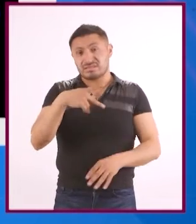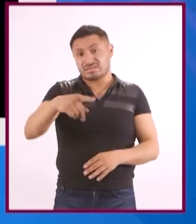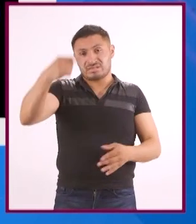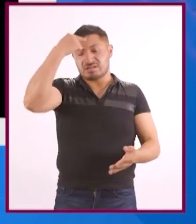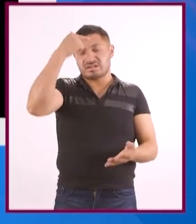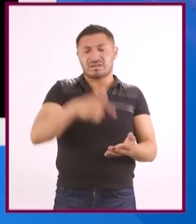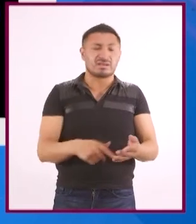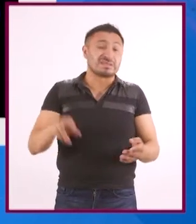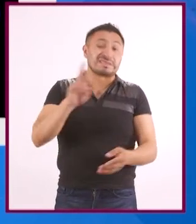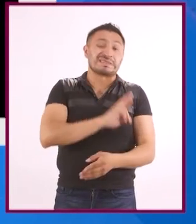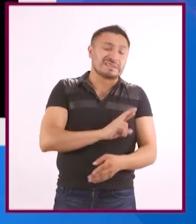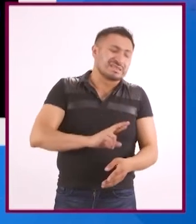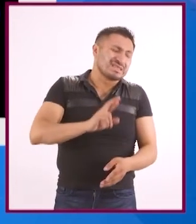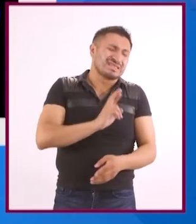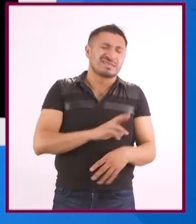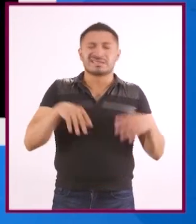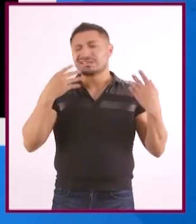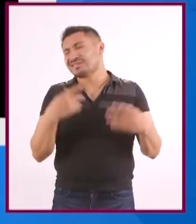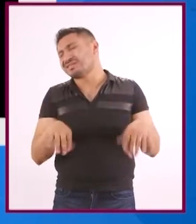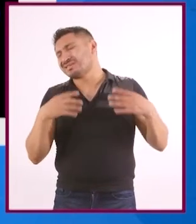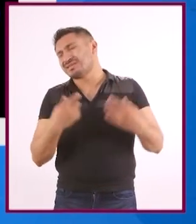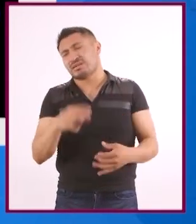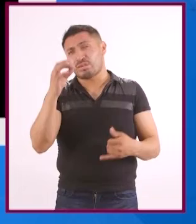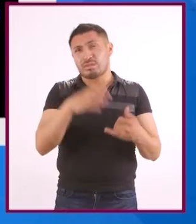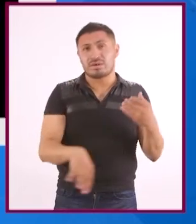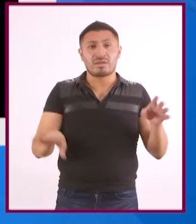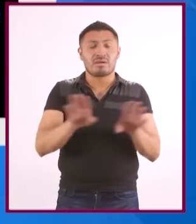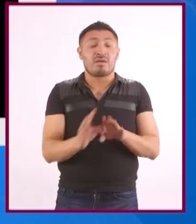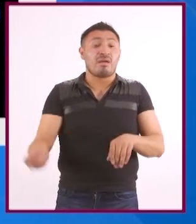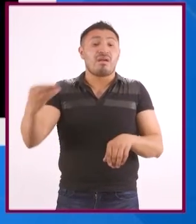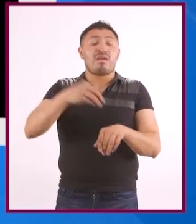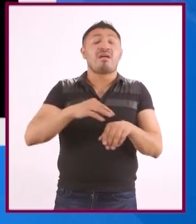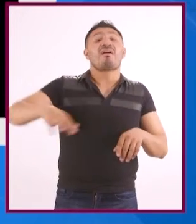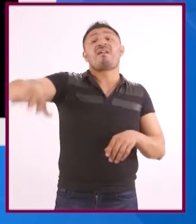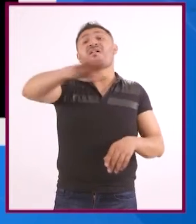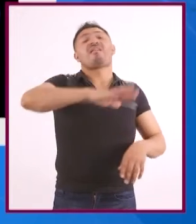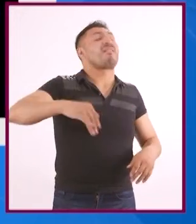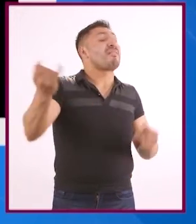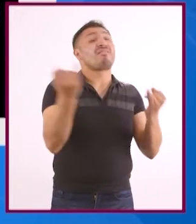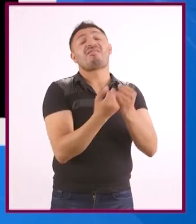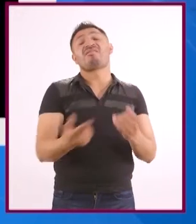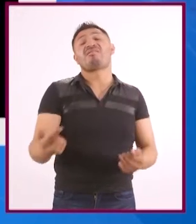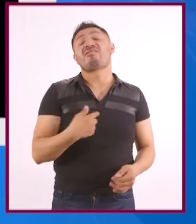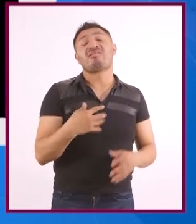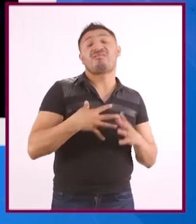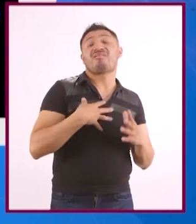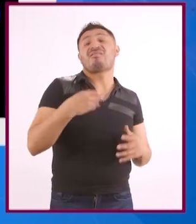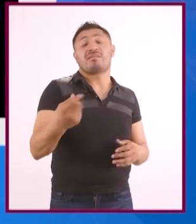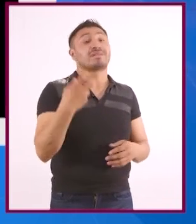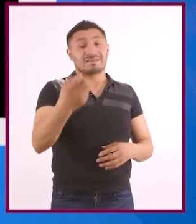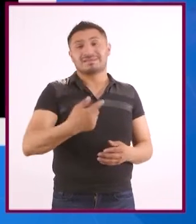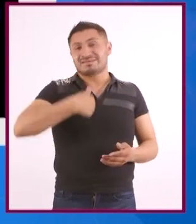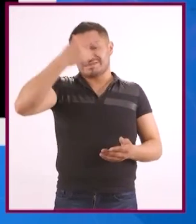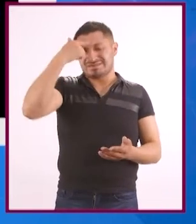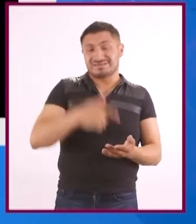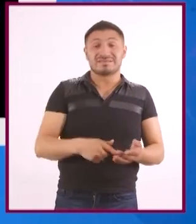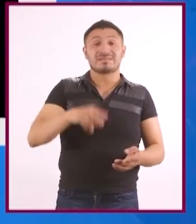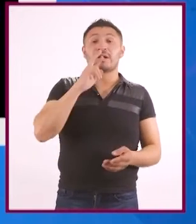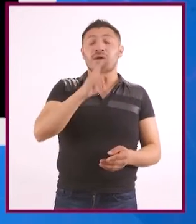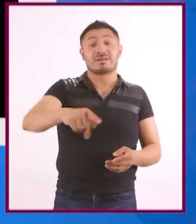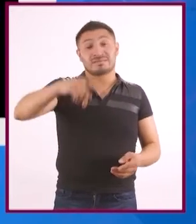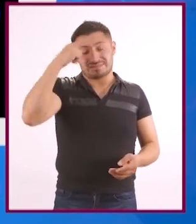creencias particulares y que finalmente terminan imponiéndole a toda la ciudadanía. Bueno, ahí creo que la respuesta es bastante sencilla,